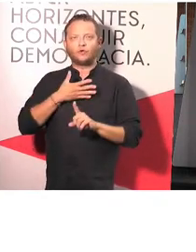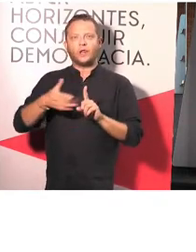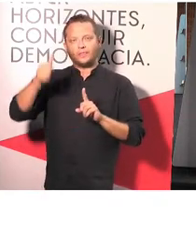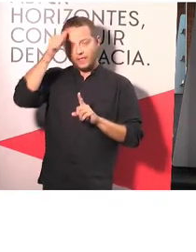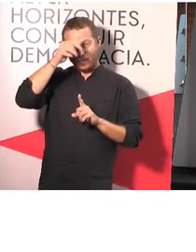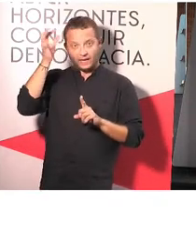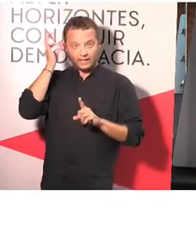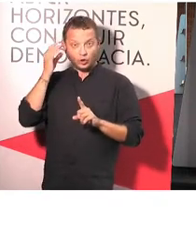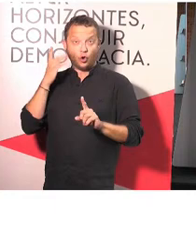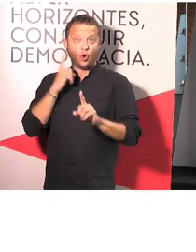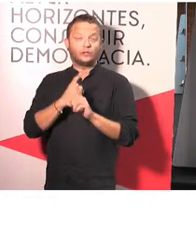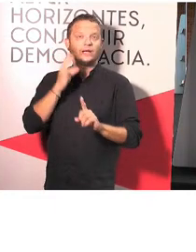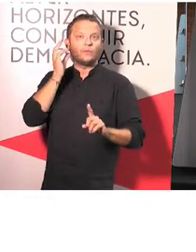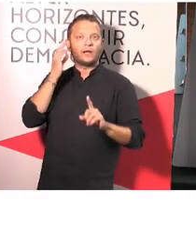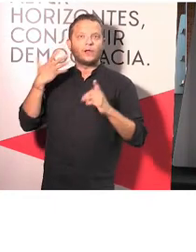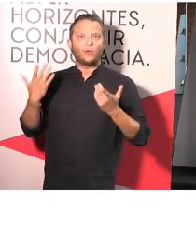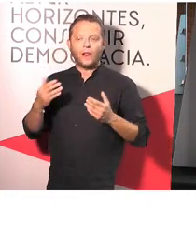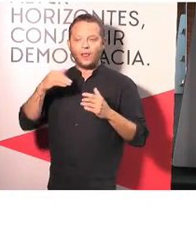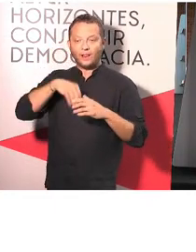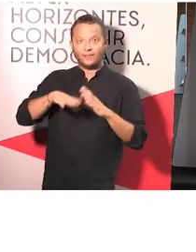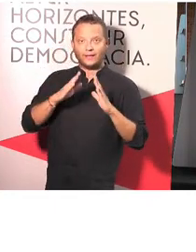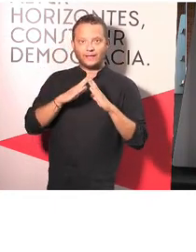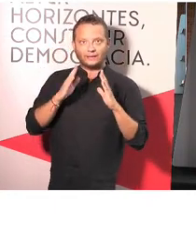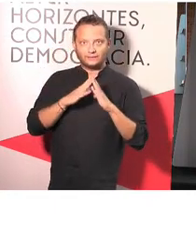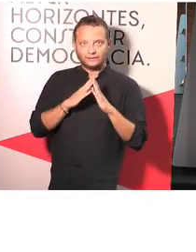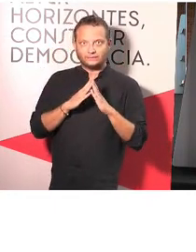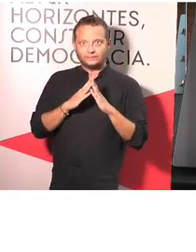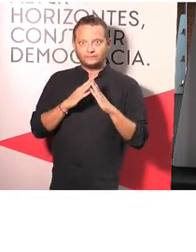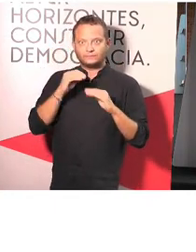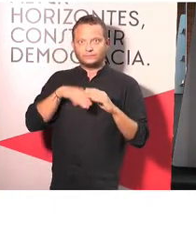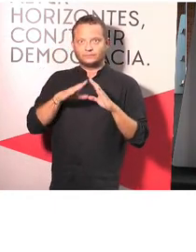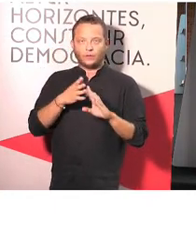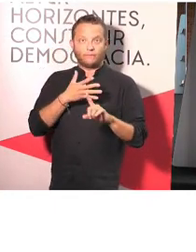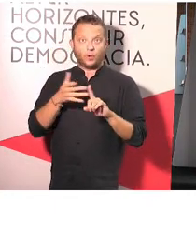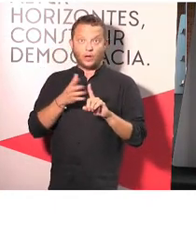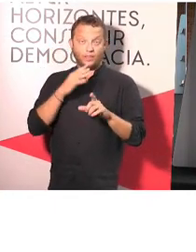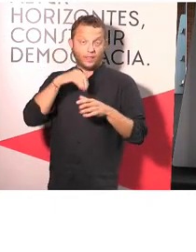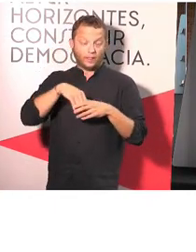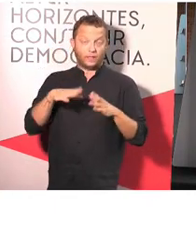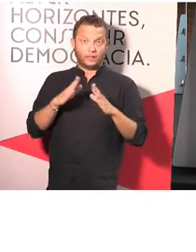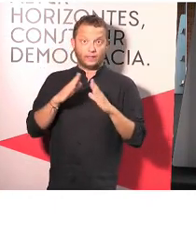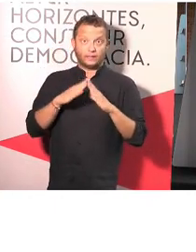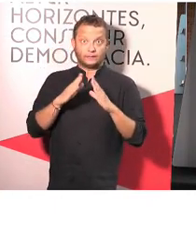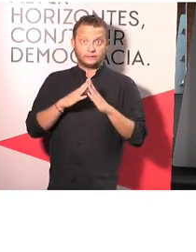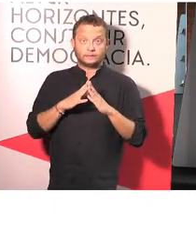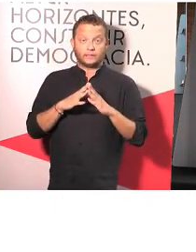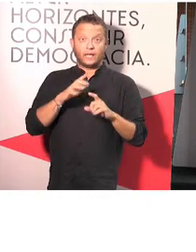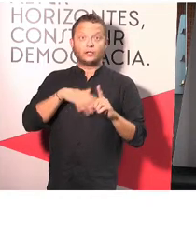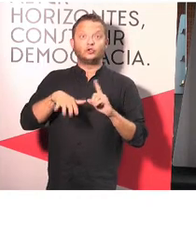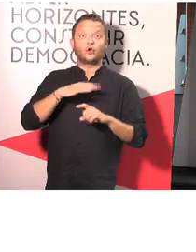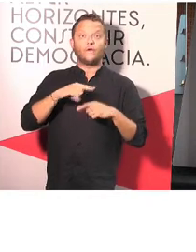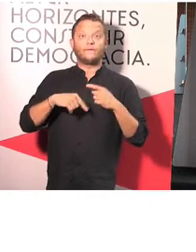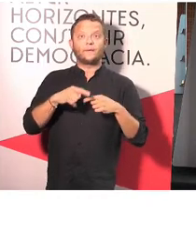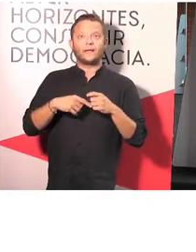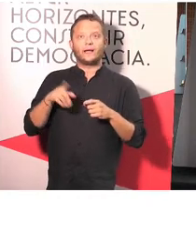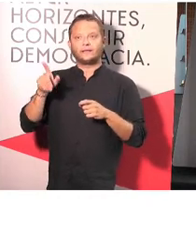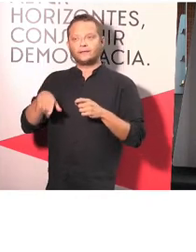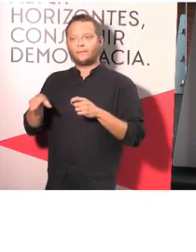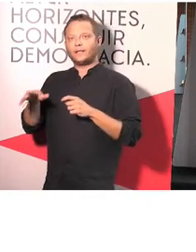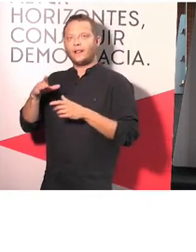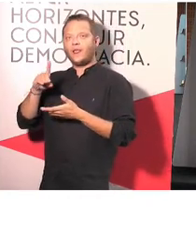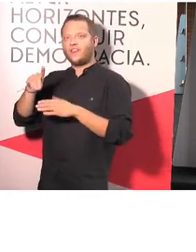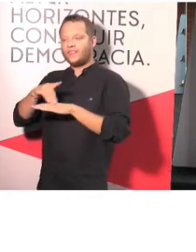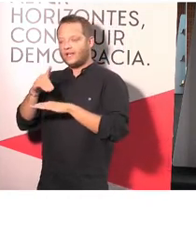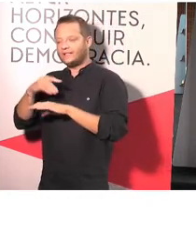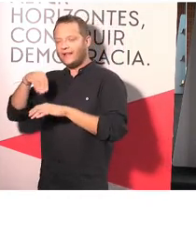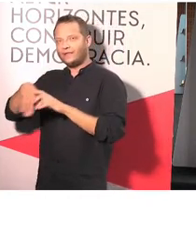género y la violencia contra las mujeres. En la casa, con la violencia de género en el entorno familiar, y en los entornos